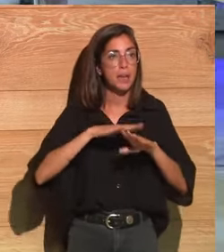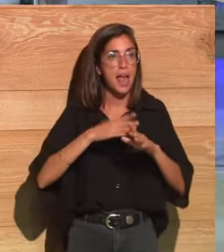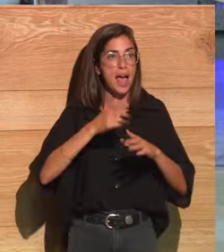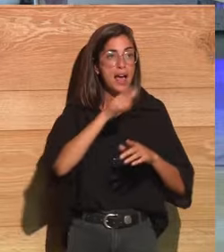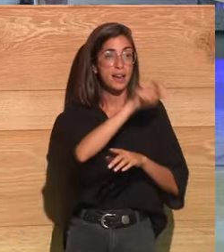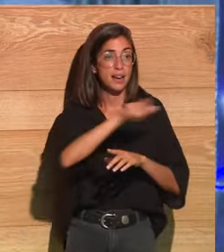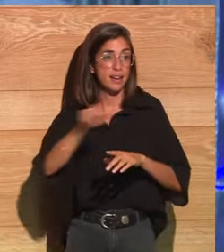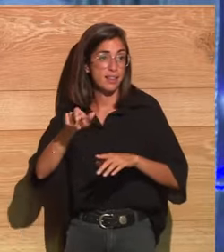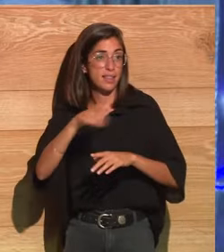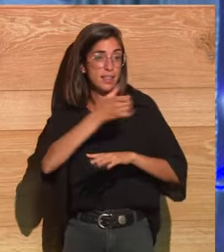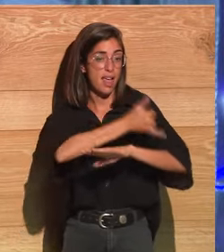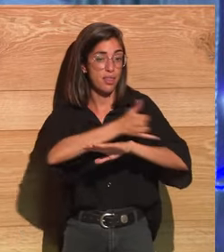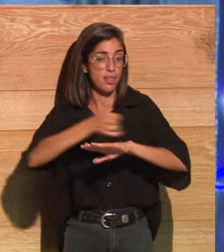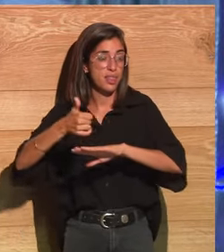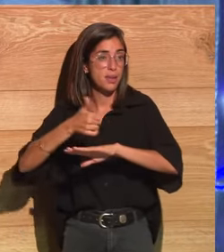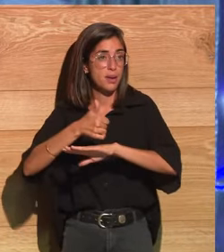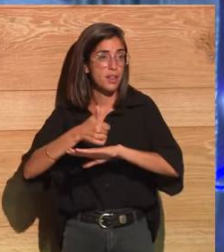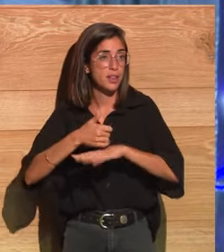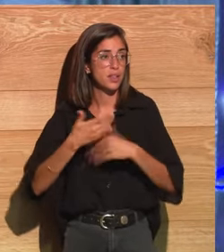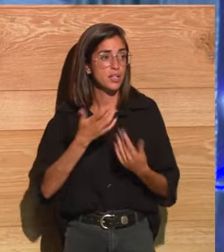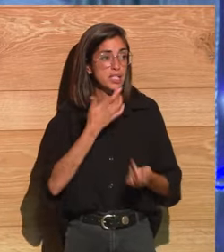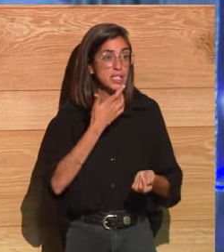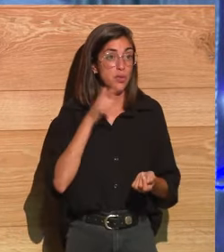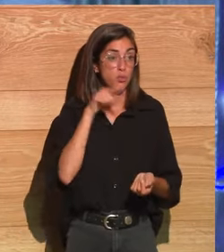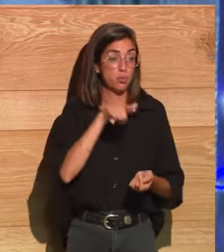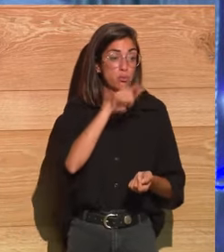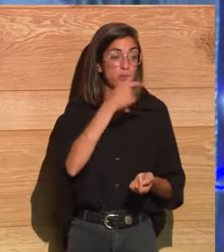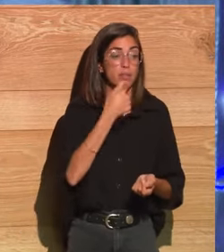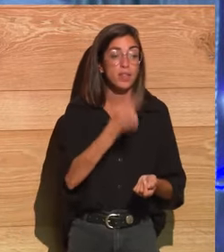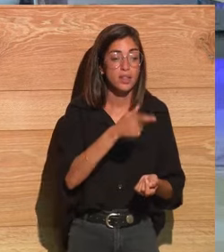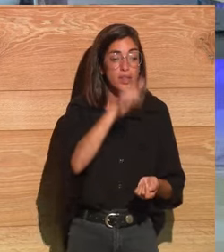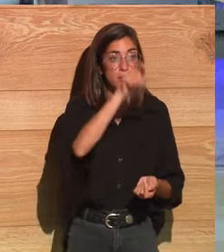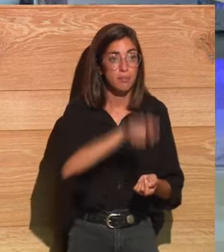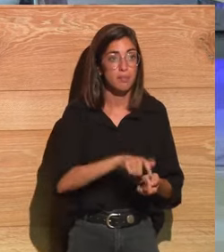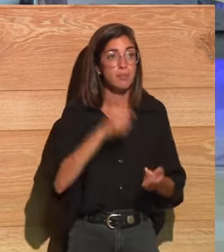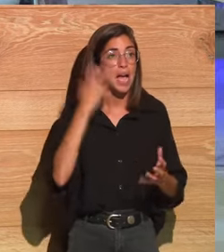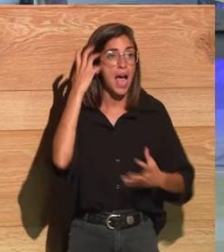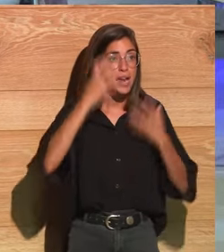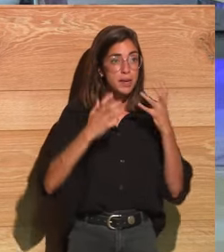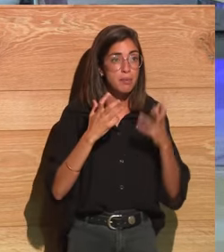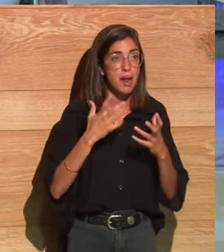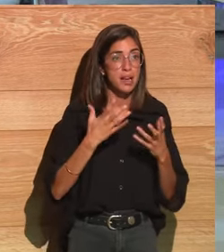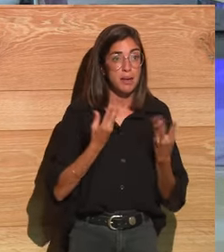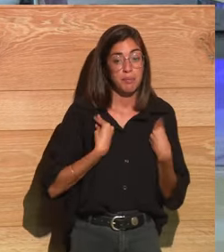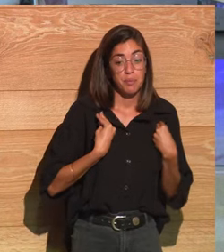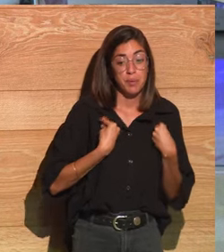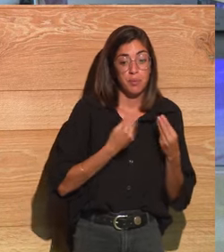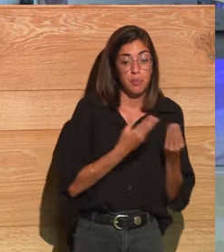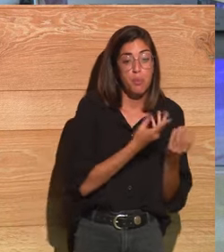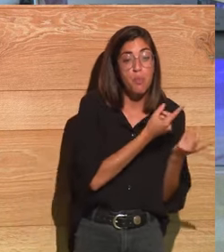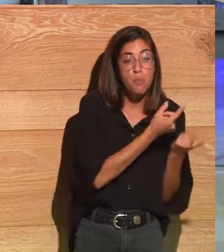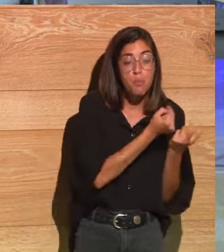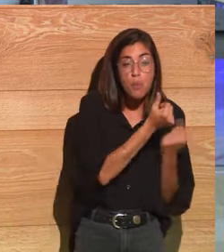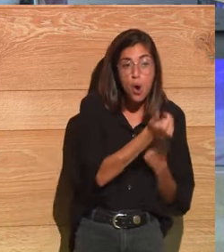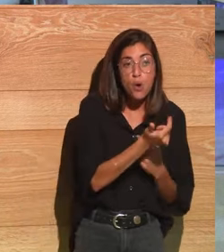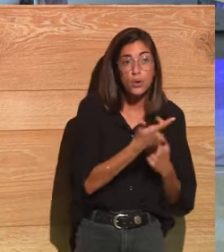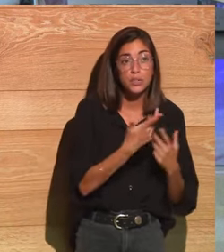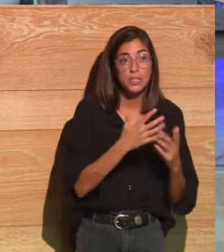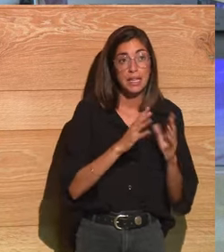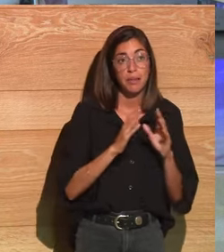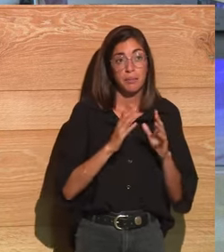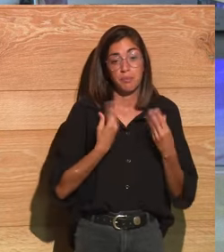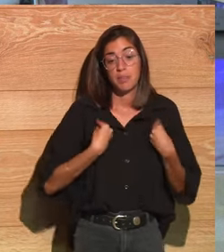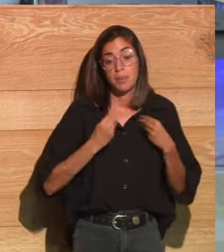civilización, ¿no? O sea, claro, tú puedes decir, bueno, si eres un animal, que eres poquitos, que vives aislado, no tienes estos problemas, pero bueno,